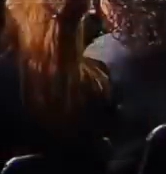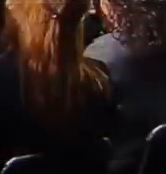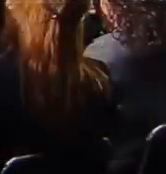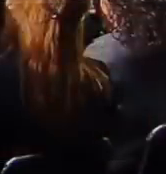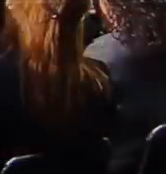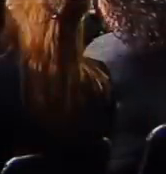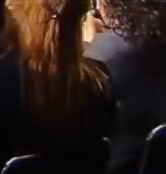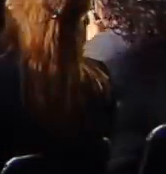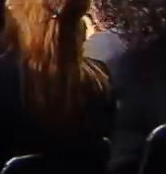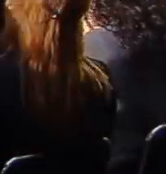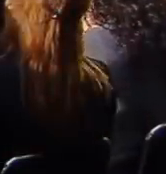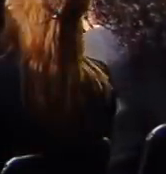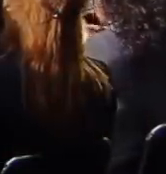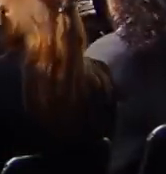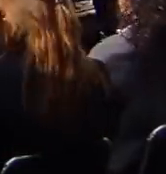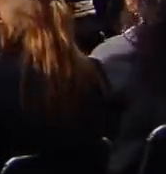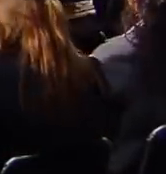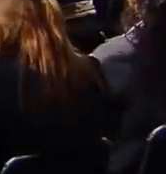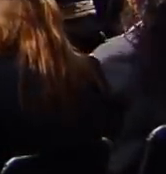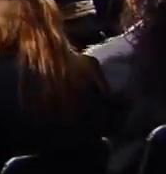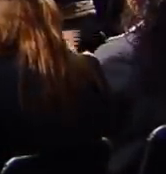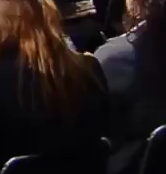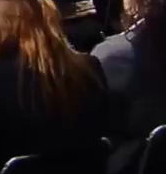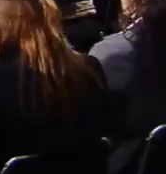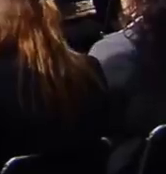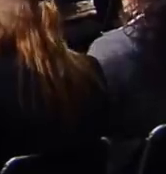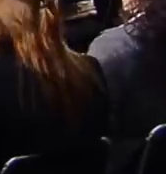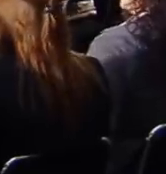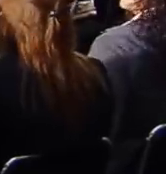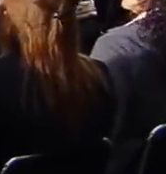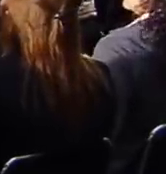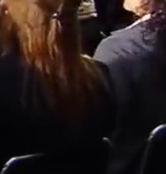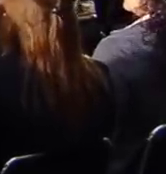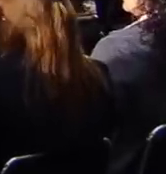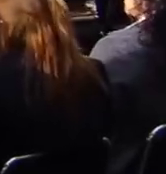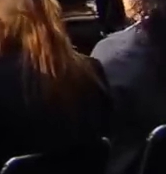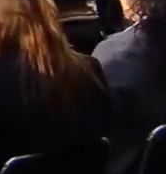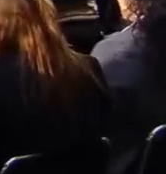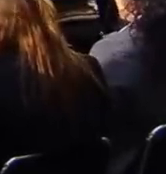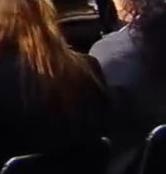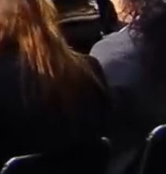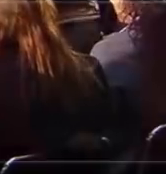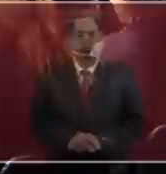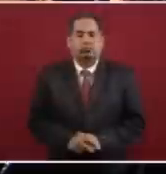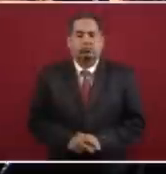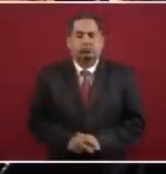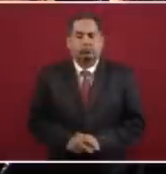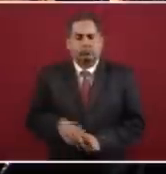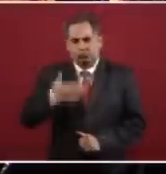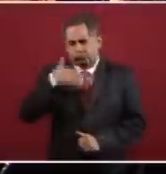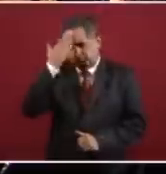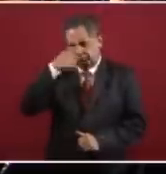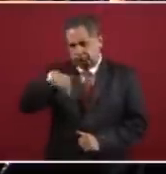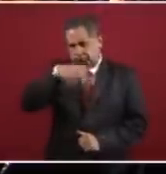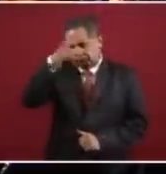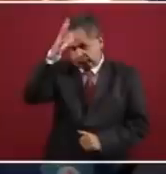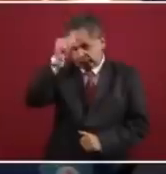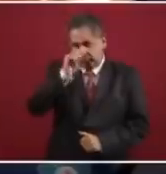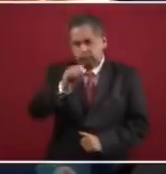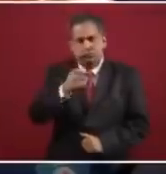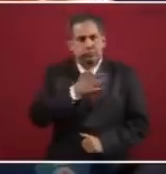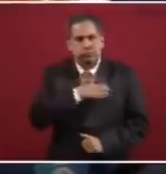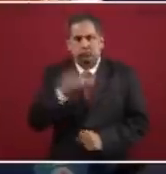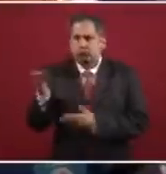desmesurada, completamente trastocada, estoy de acuerdo. Y es muy malo y qué bueno que llegó